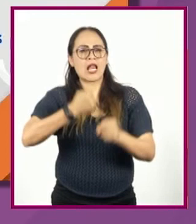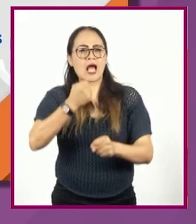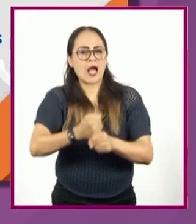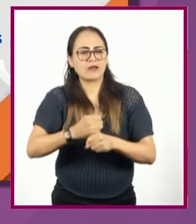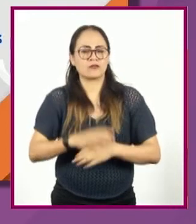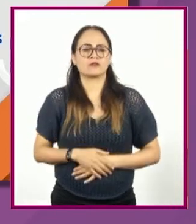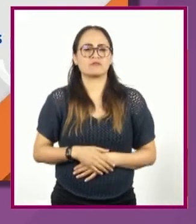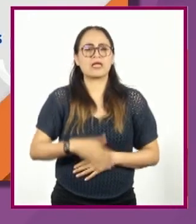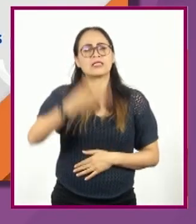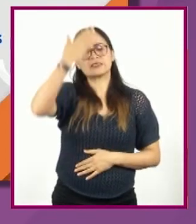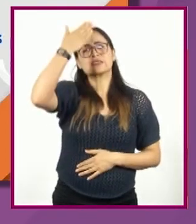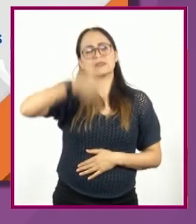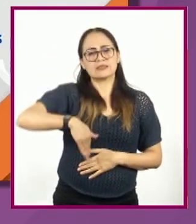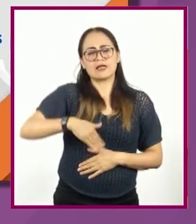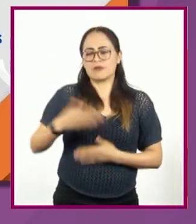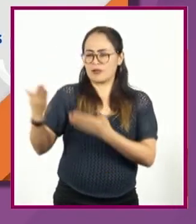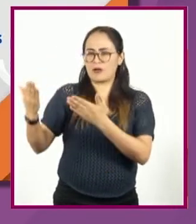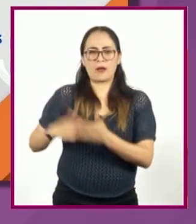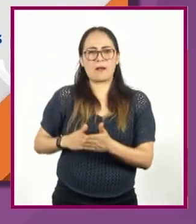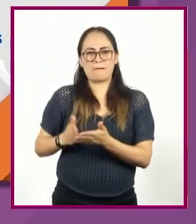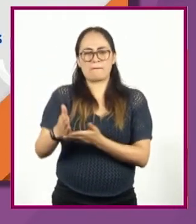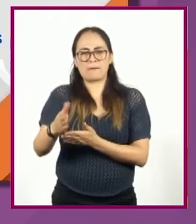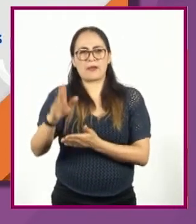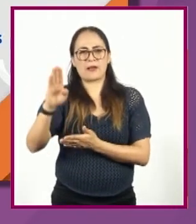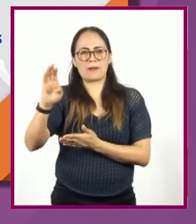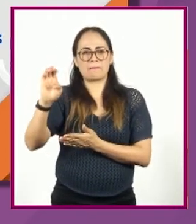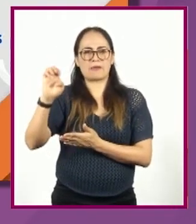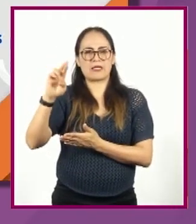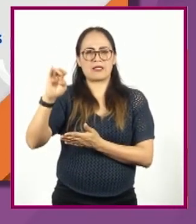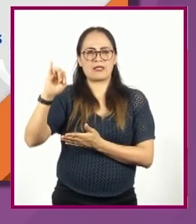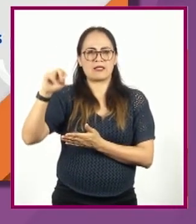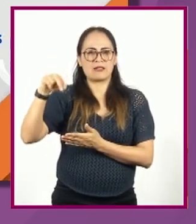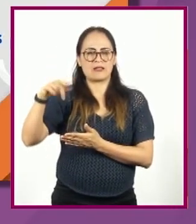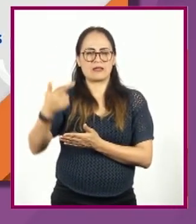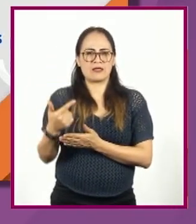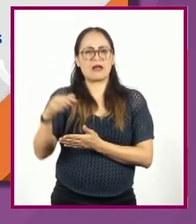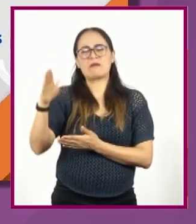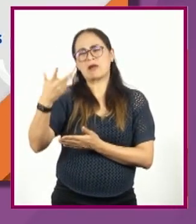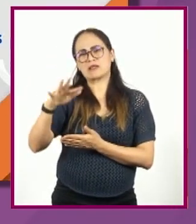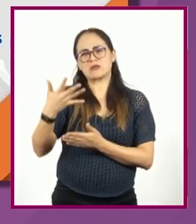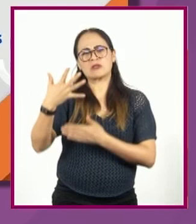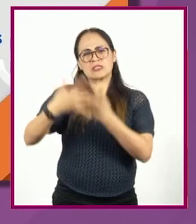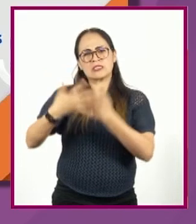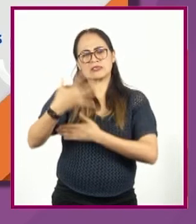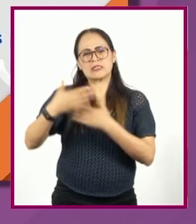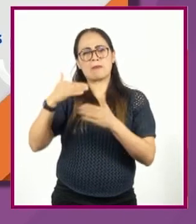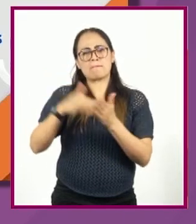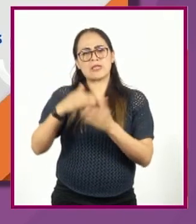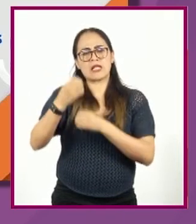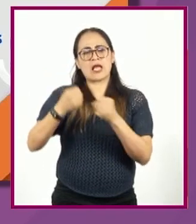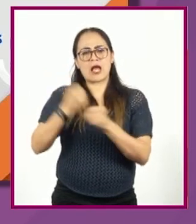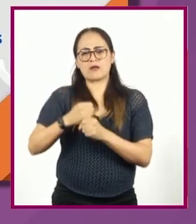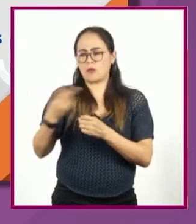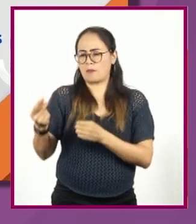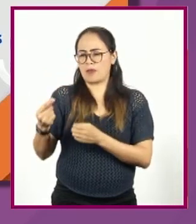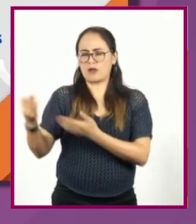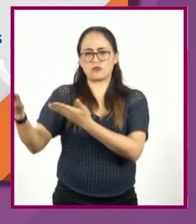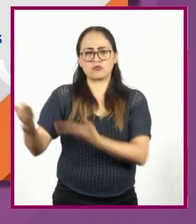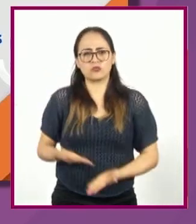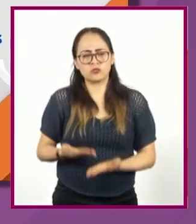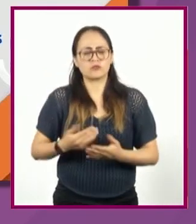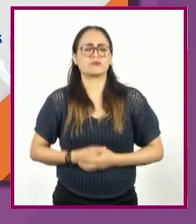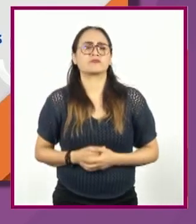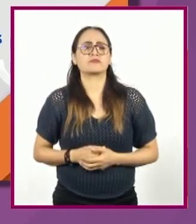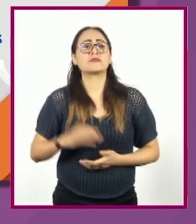también cruzó por el estrecho de Bering hace 15,000 años aproximadamente. Es probable